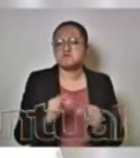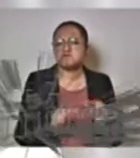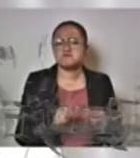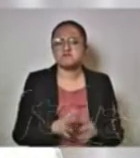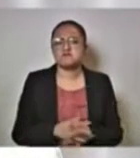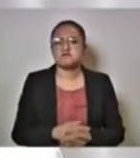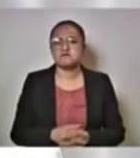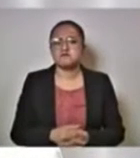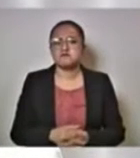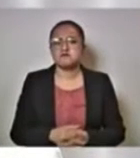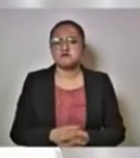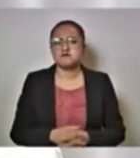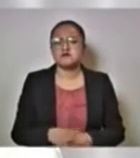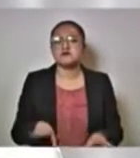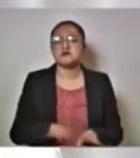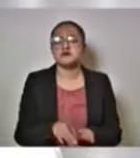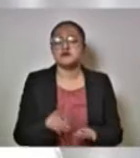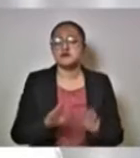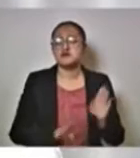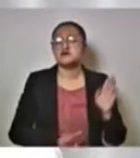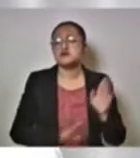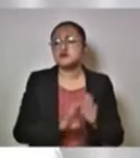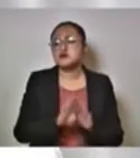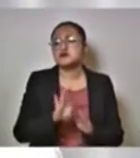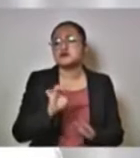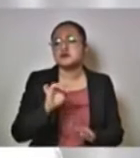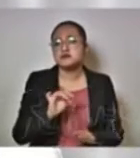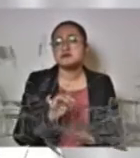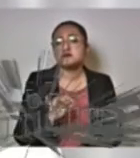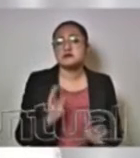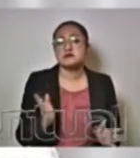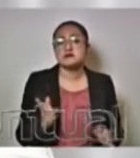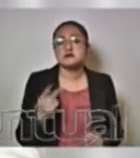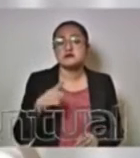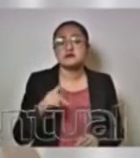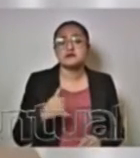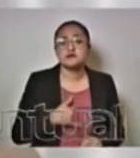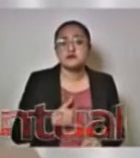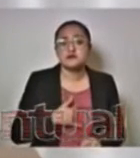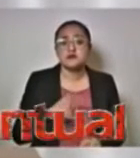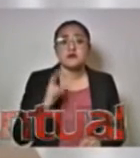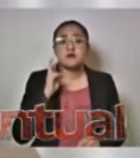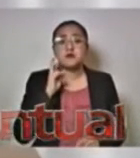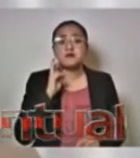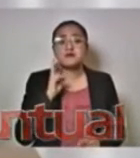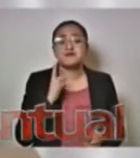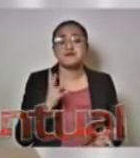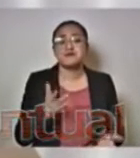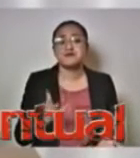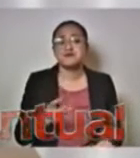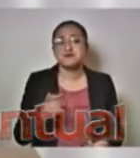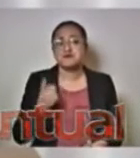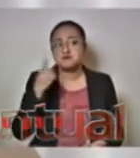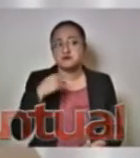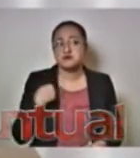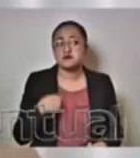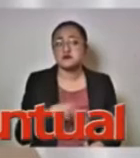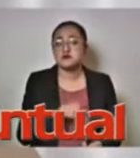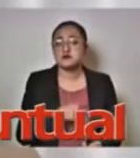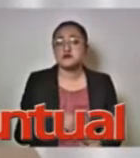en una línea ascendente y dios lo que lo que yo para nosotros